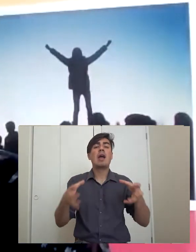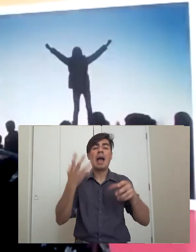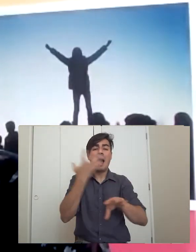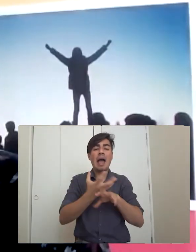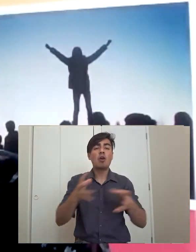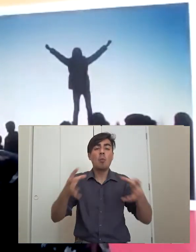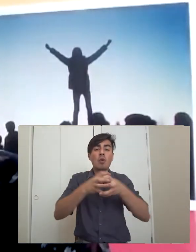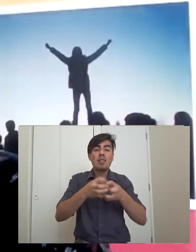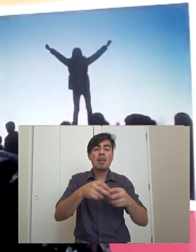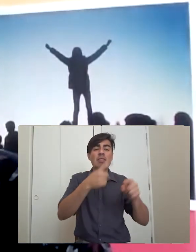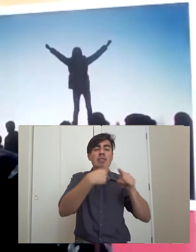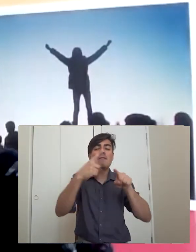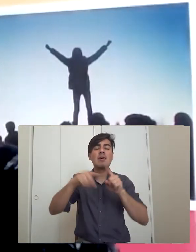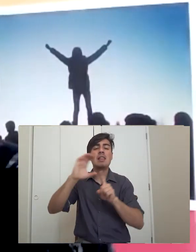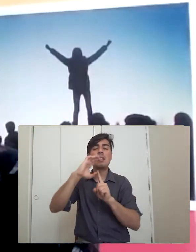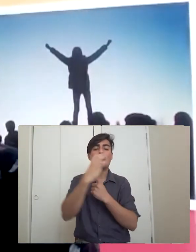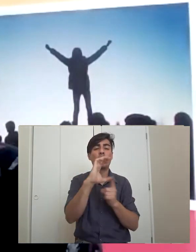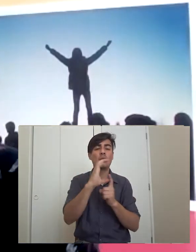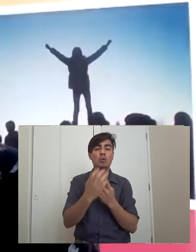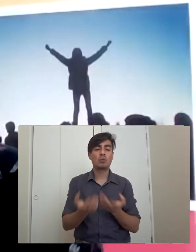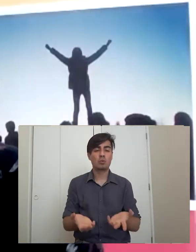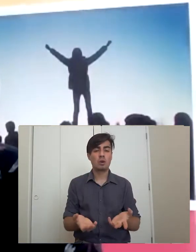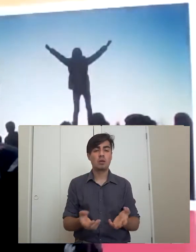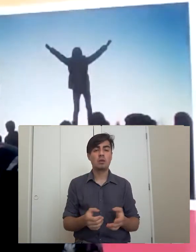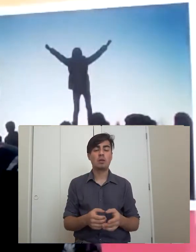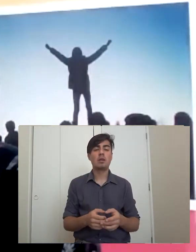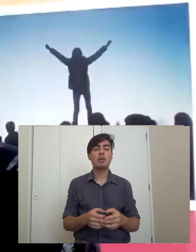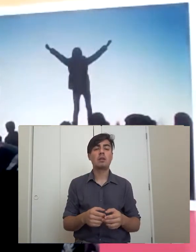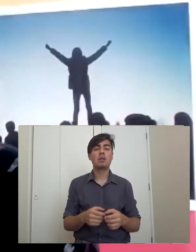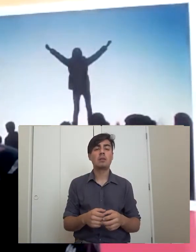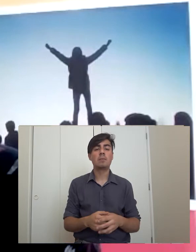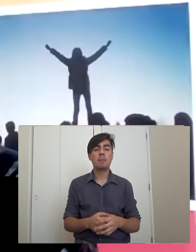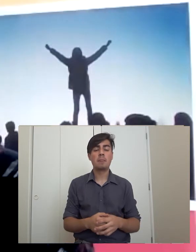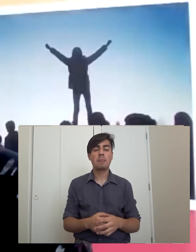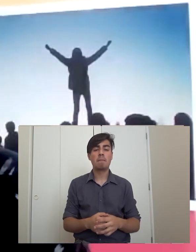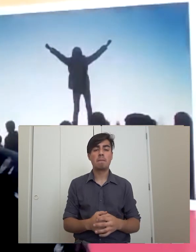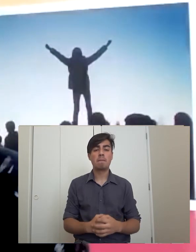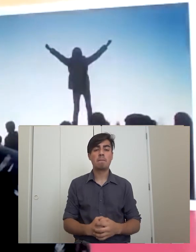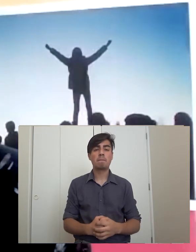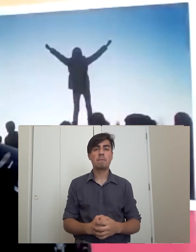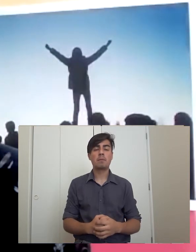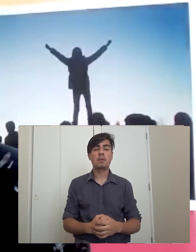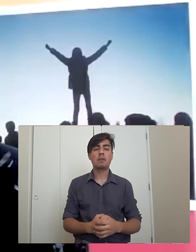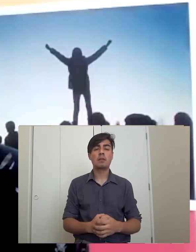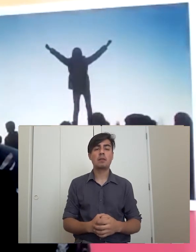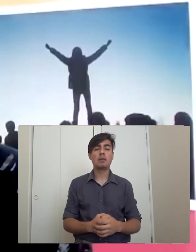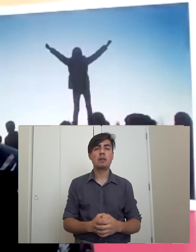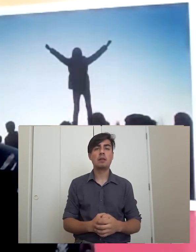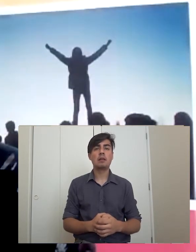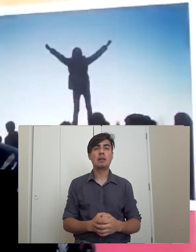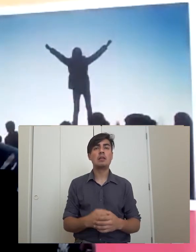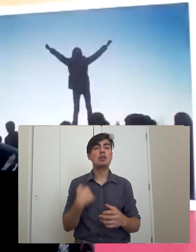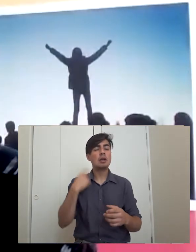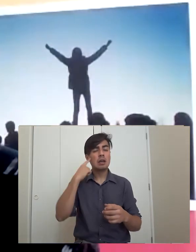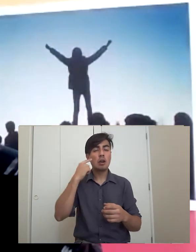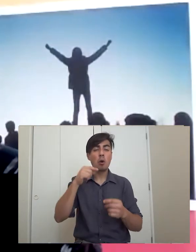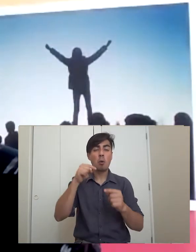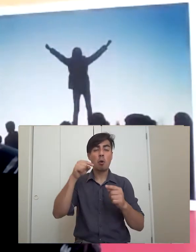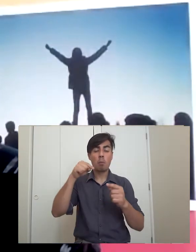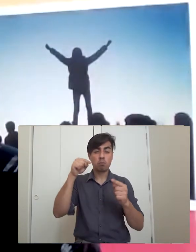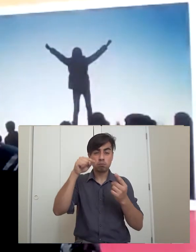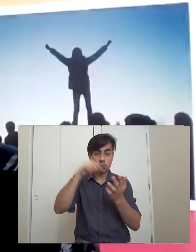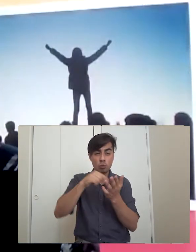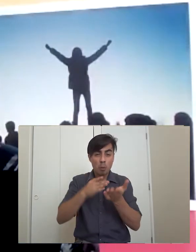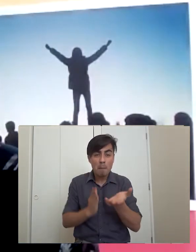multicultural que se ha convertido en esta comunidad multicultural Y el punto de inicio de